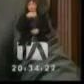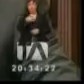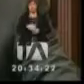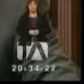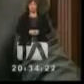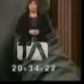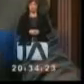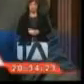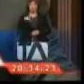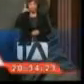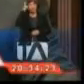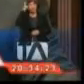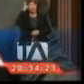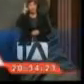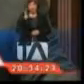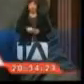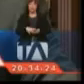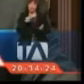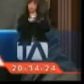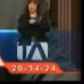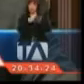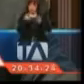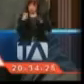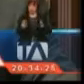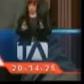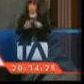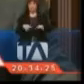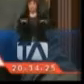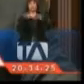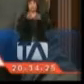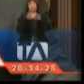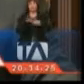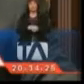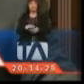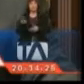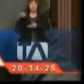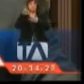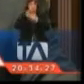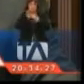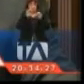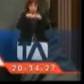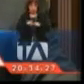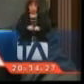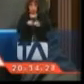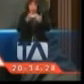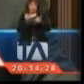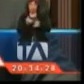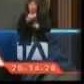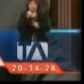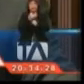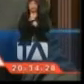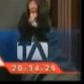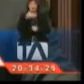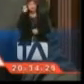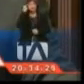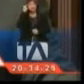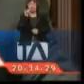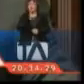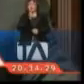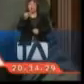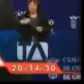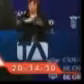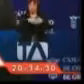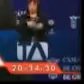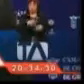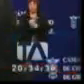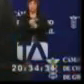Y creemos que la presencia de la ministra García va a ser importante también porque ella hace eco del pensamiento del sector productivo en